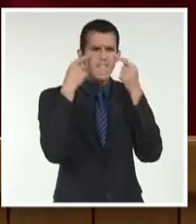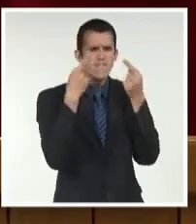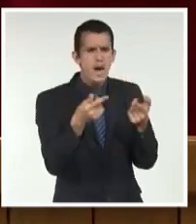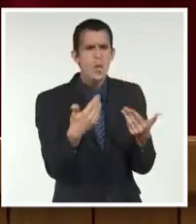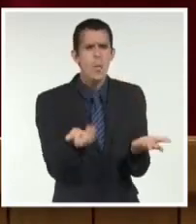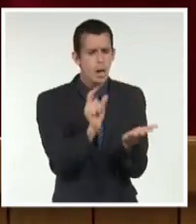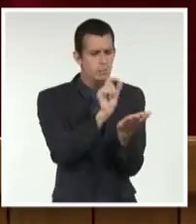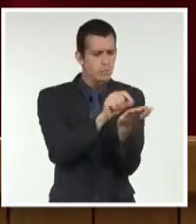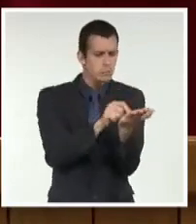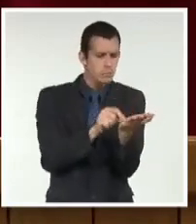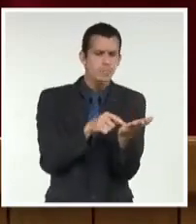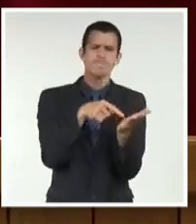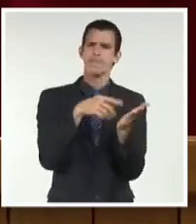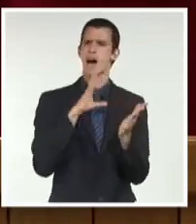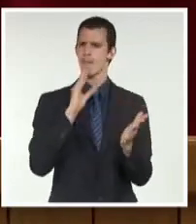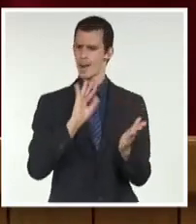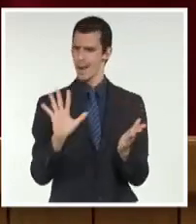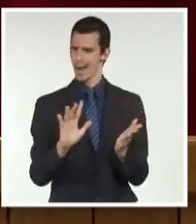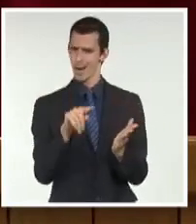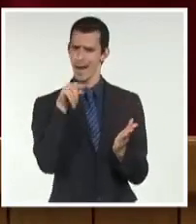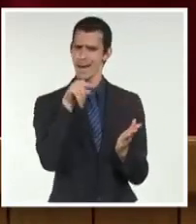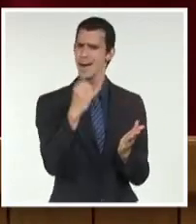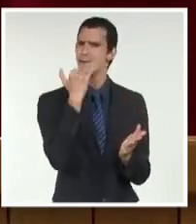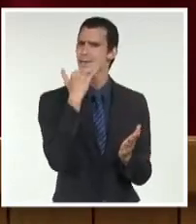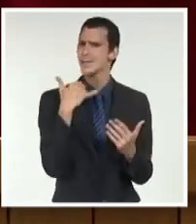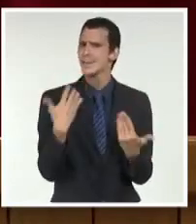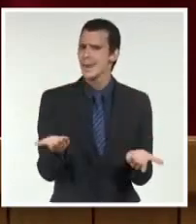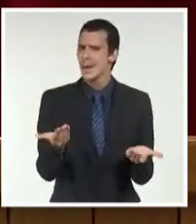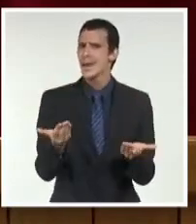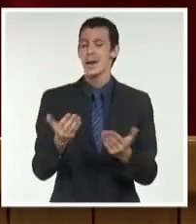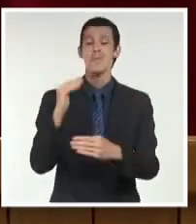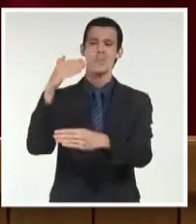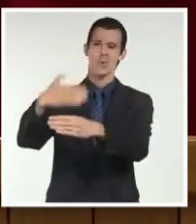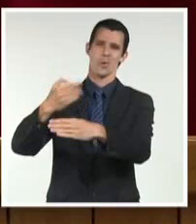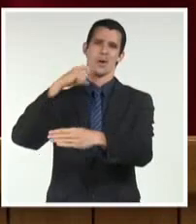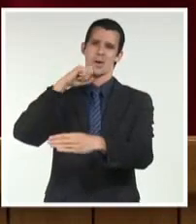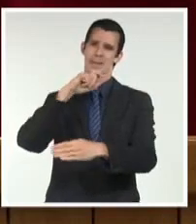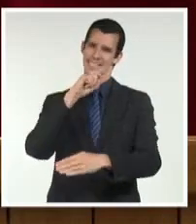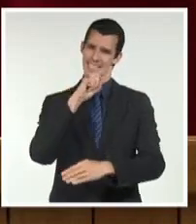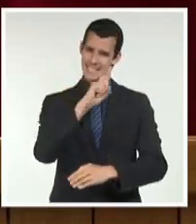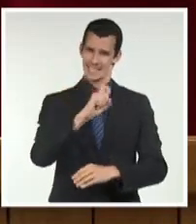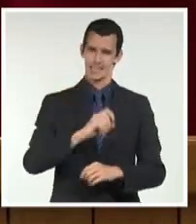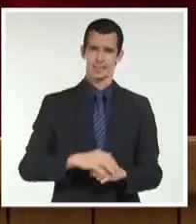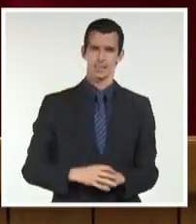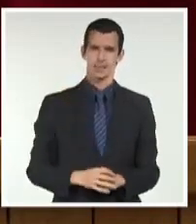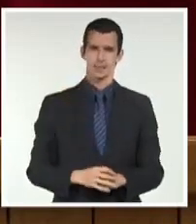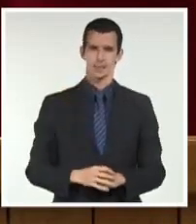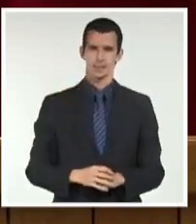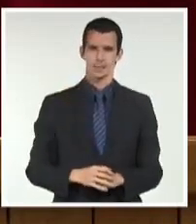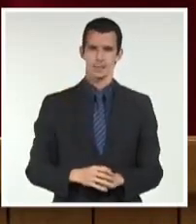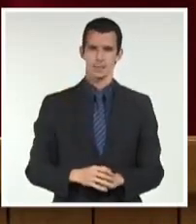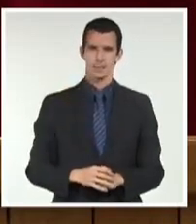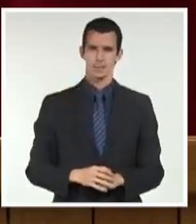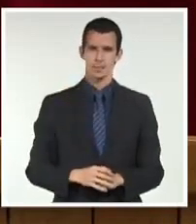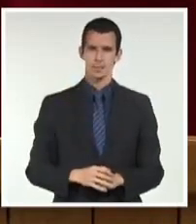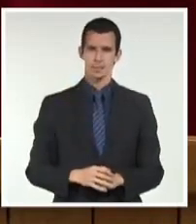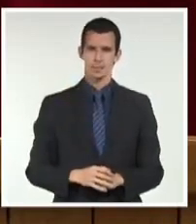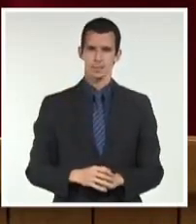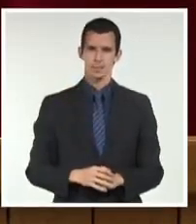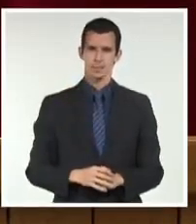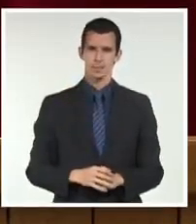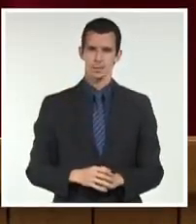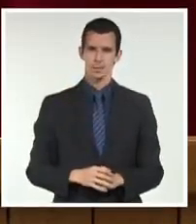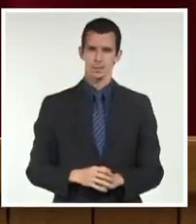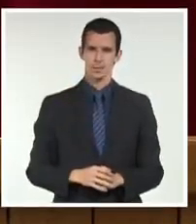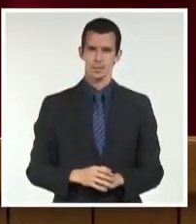el bloqueo a golpe de apoyo y solidaridad entre vecinos. Pero ahí también se han acumulado los problemas derivados